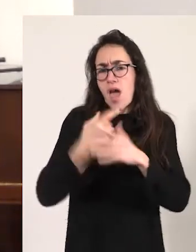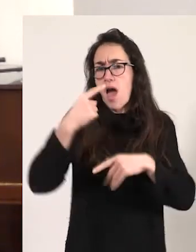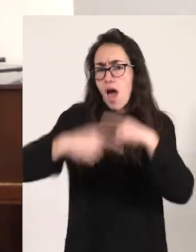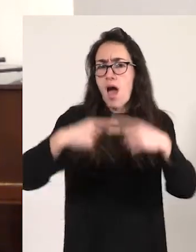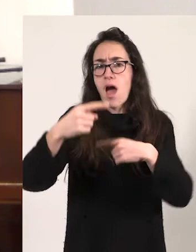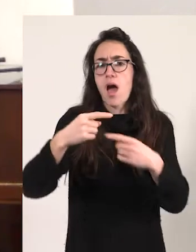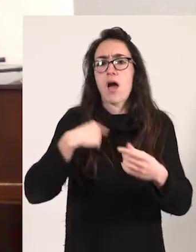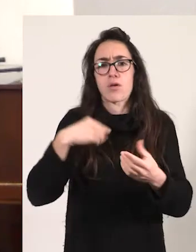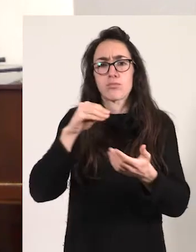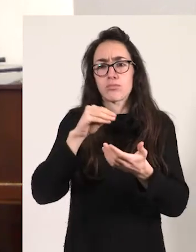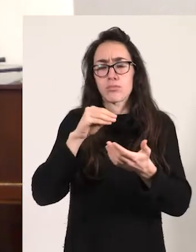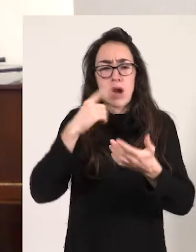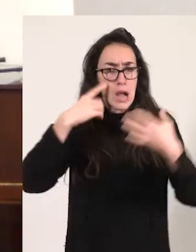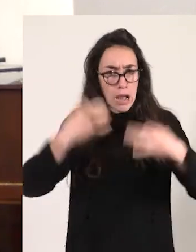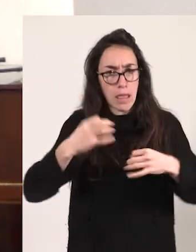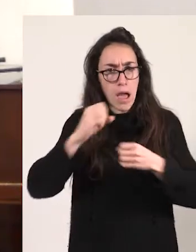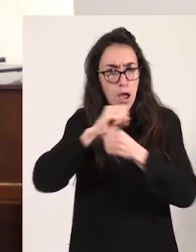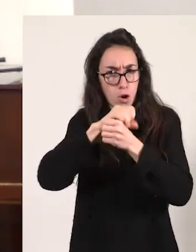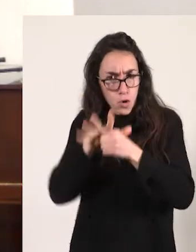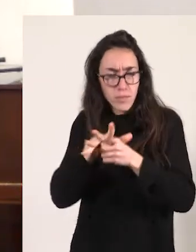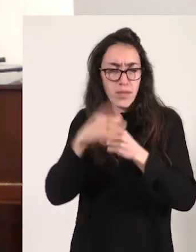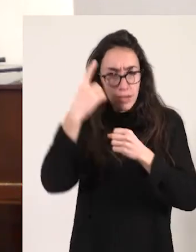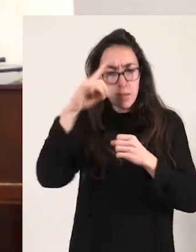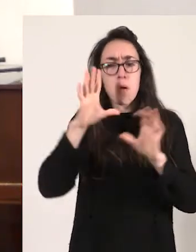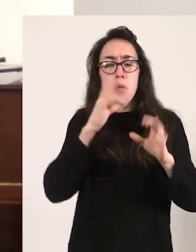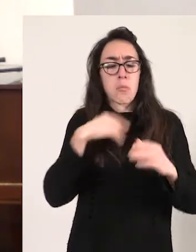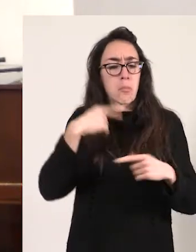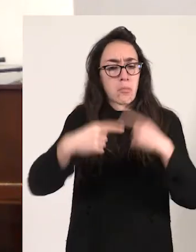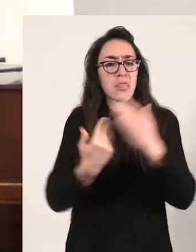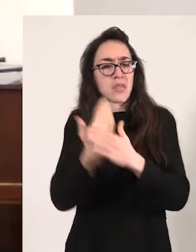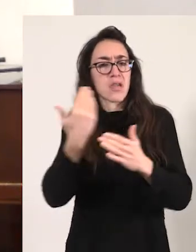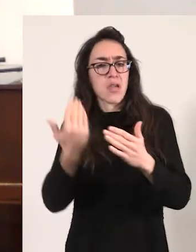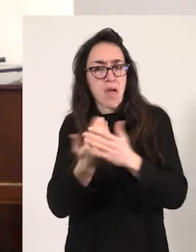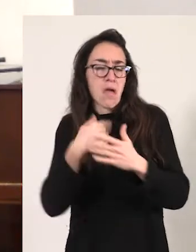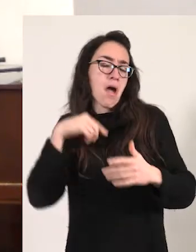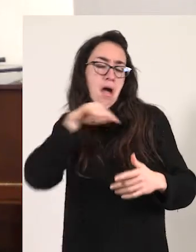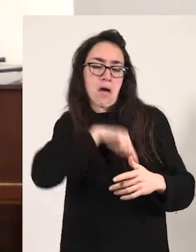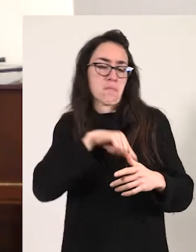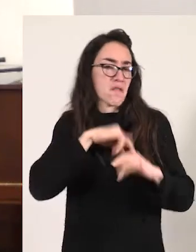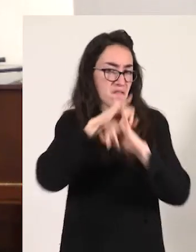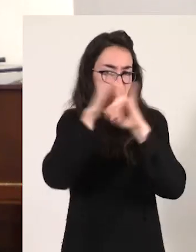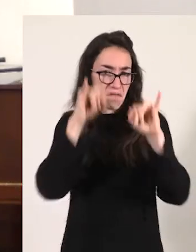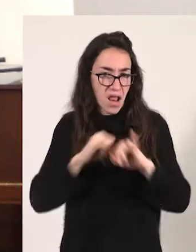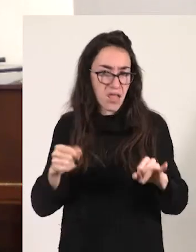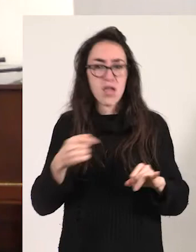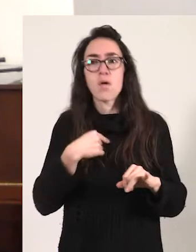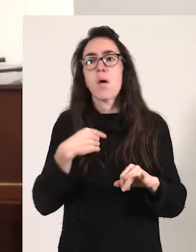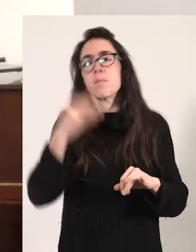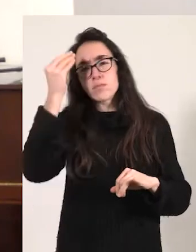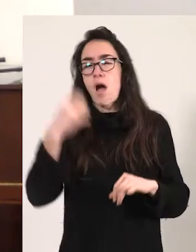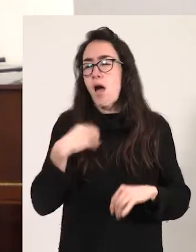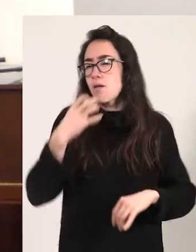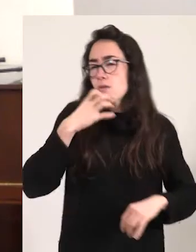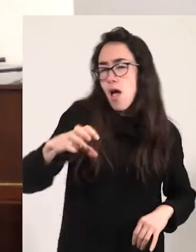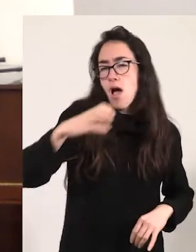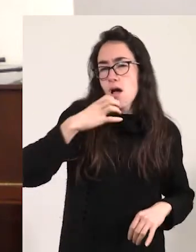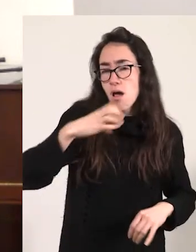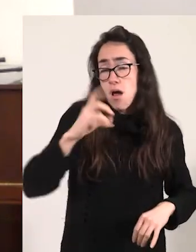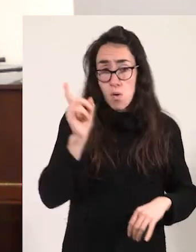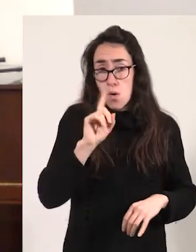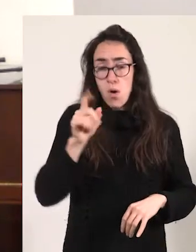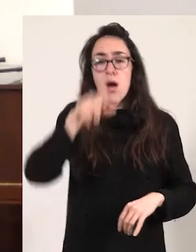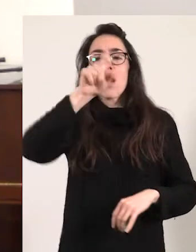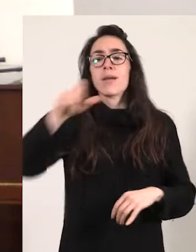nosotras en el día a día, yo debo decir que a pesar de la pandemia, bla, bla, yo soy una tía muy feliciana y no estoy todo el día quejándome y tal, no,